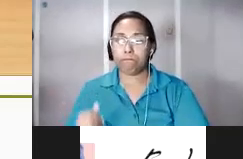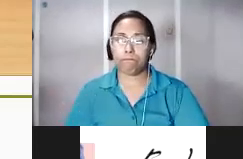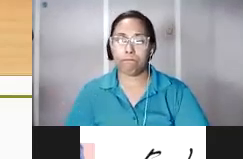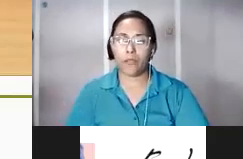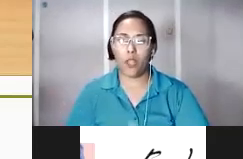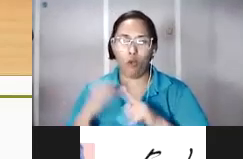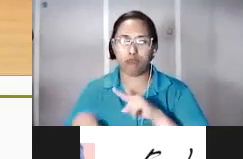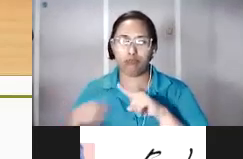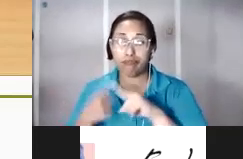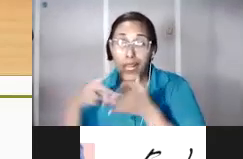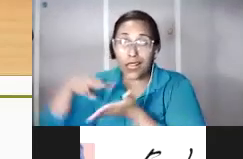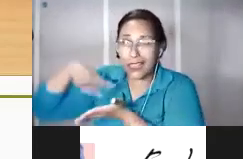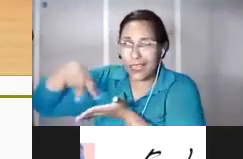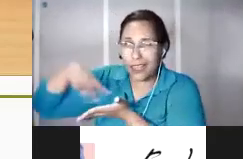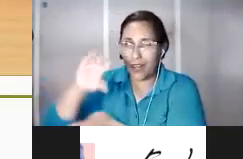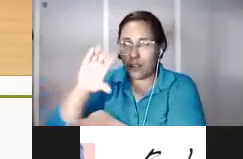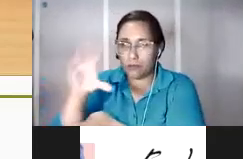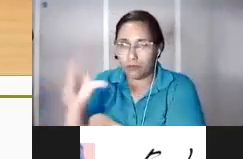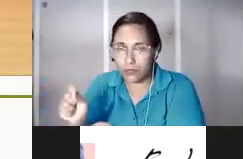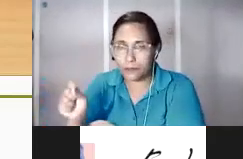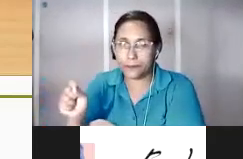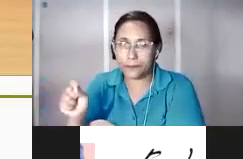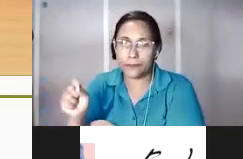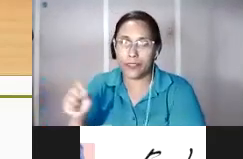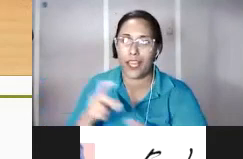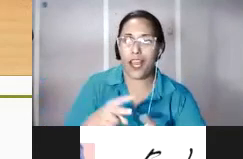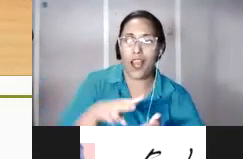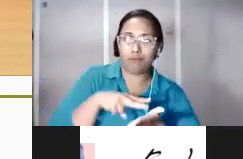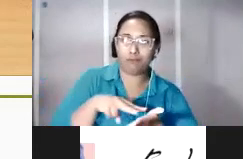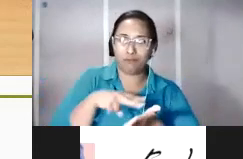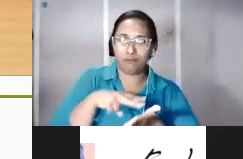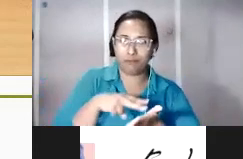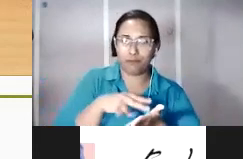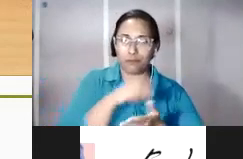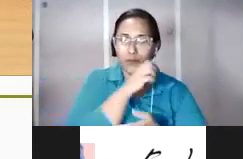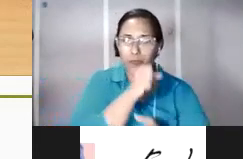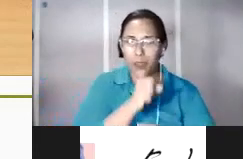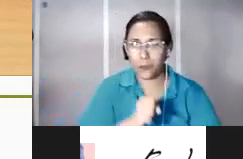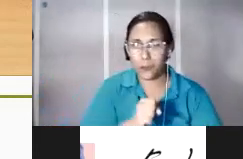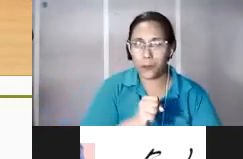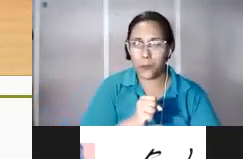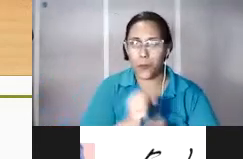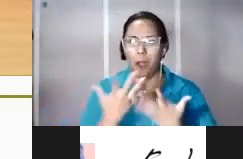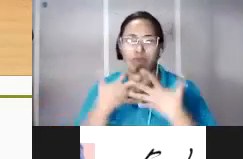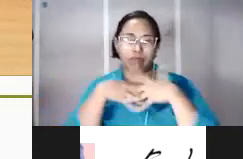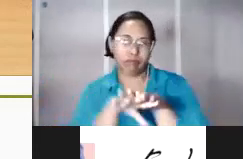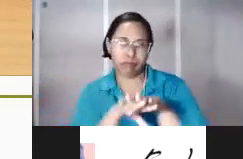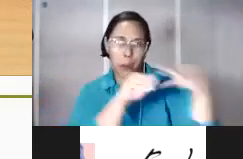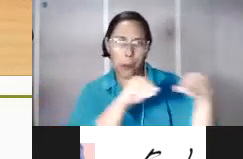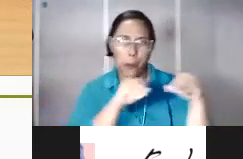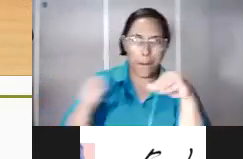cuando los bailes africanos y las danzas ancestrales involucraban